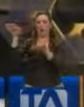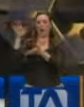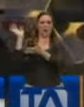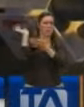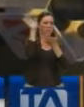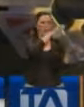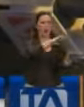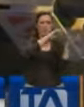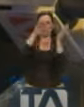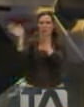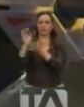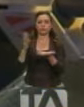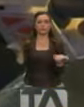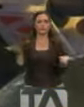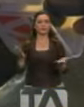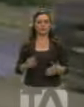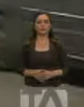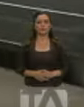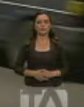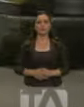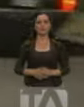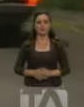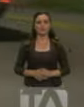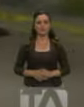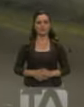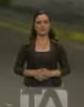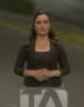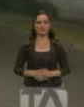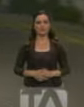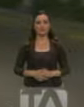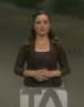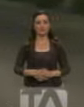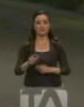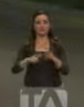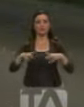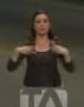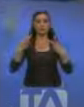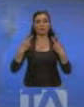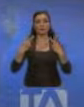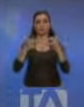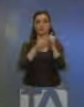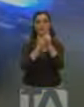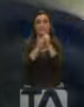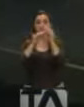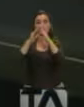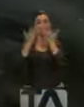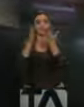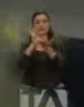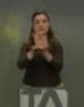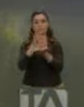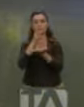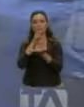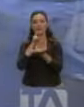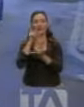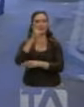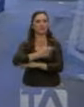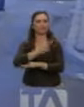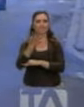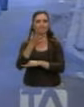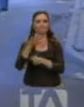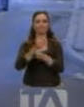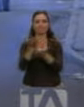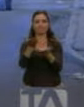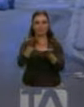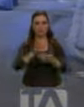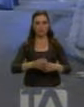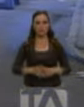carro subiendo, no, hacía perjuicio ahí. Los vecinos de cada rompevelocidades son testigos a diario de lo que aquí